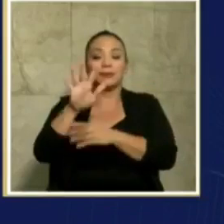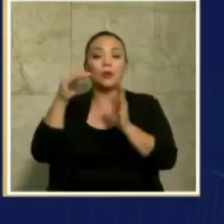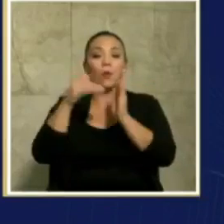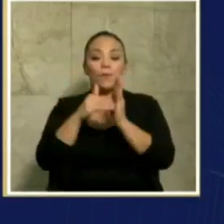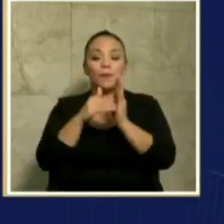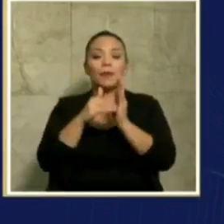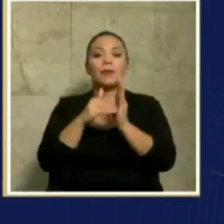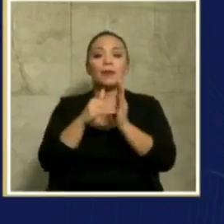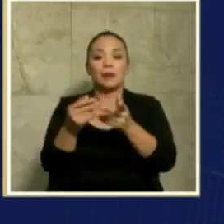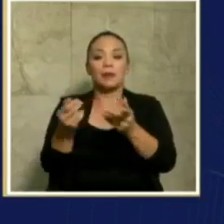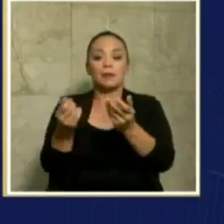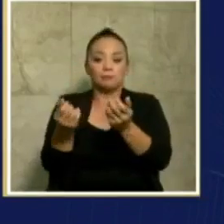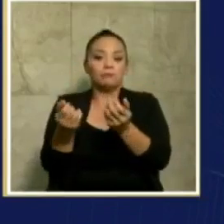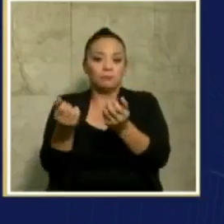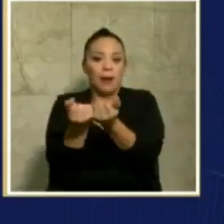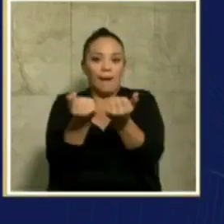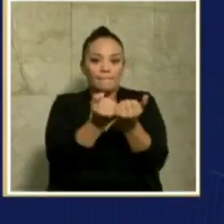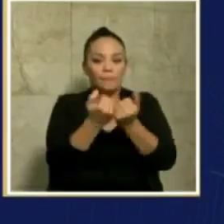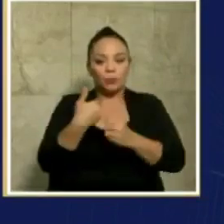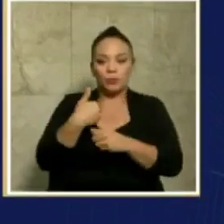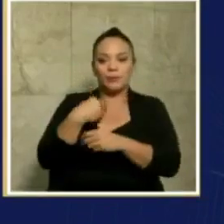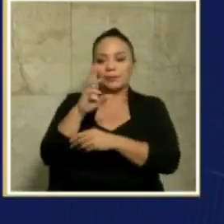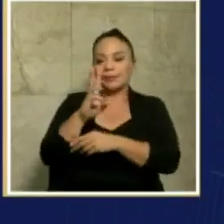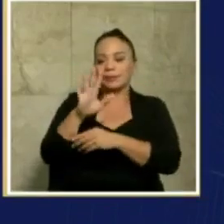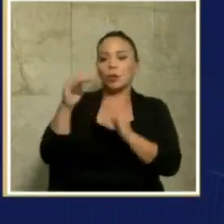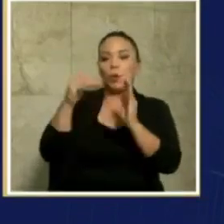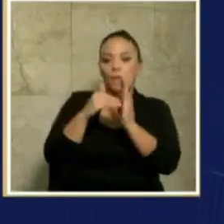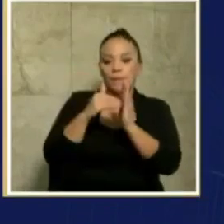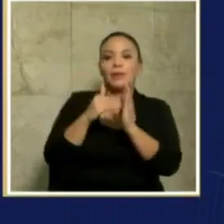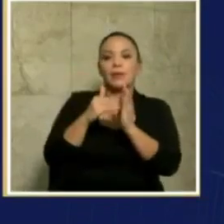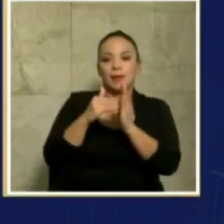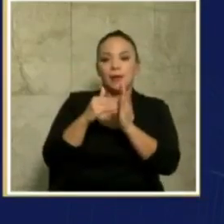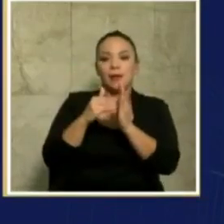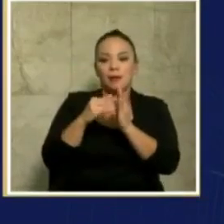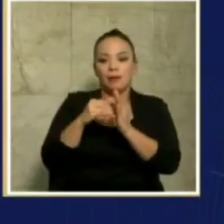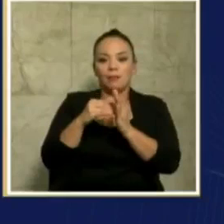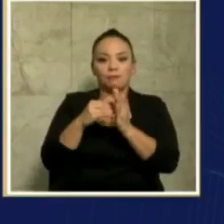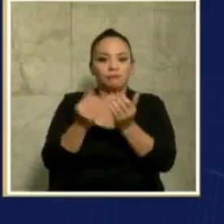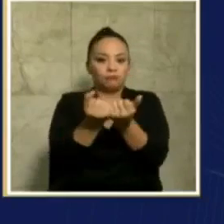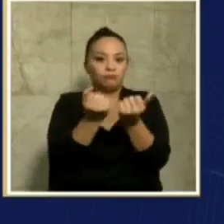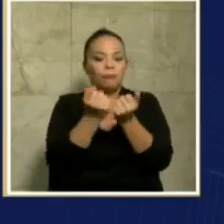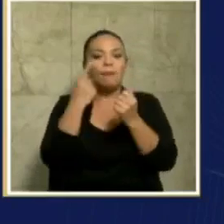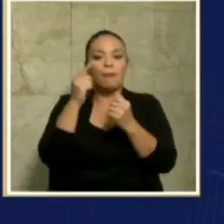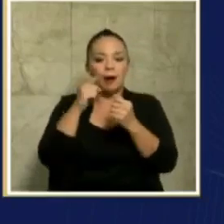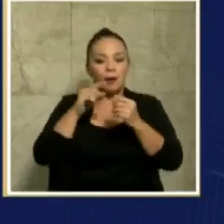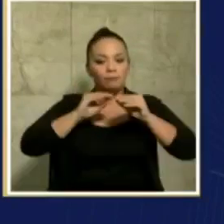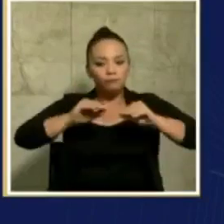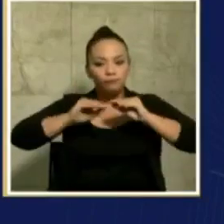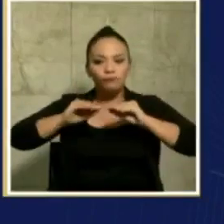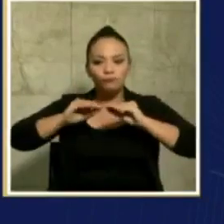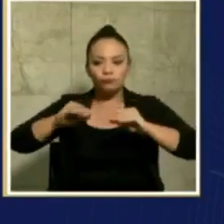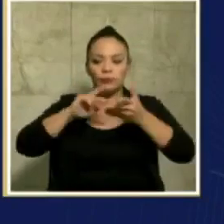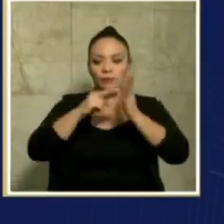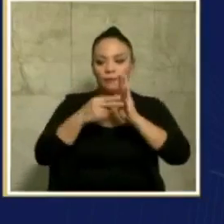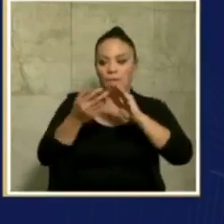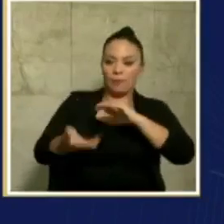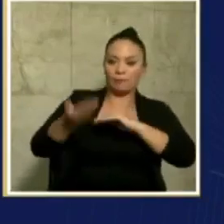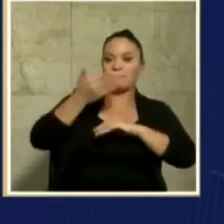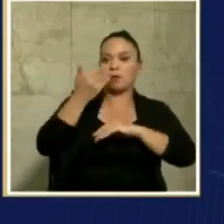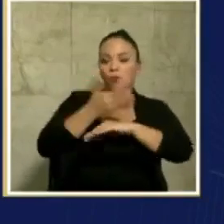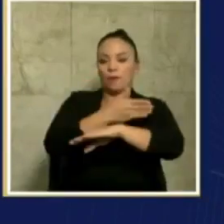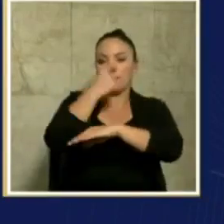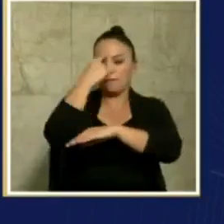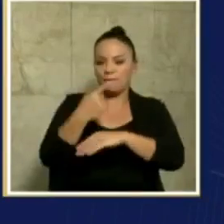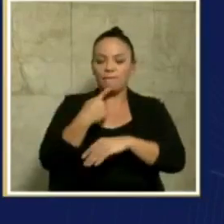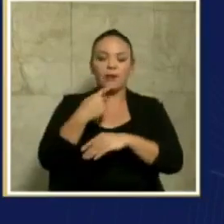decíamos ponerle a la gente herramientas, 65.000 cupos de formación para incrementar ese perfil. Estoy hablando de carreras cortas